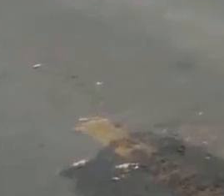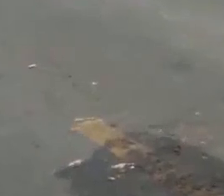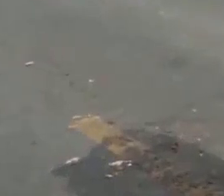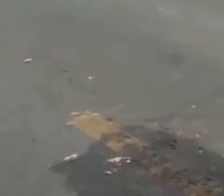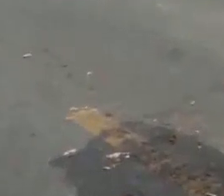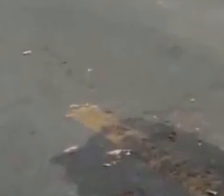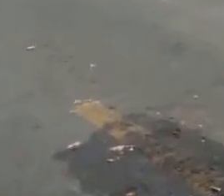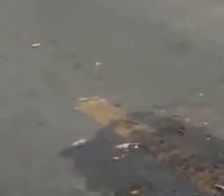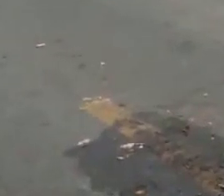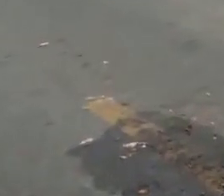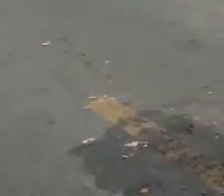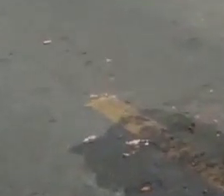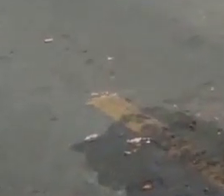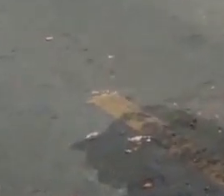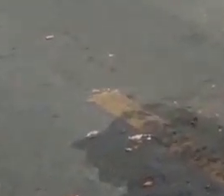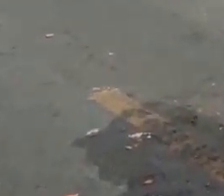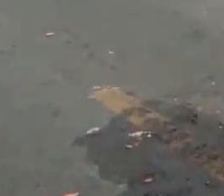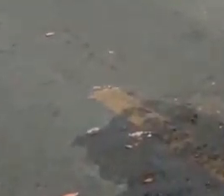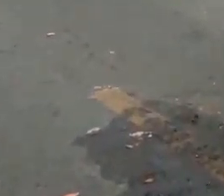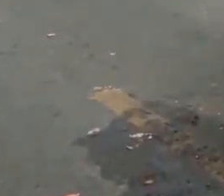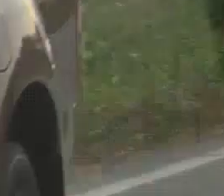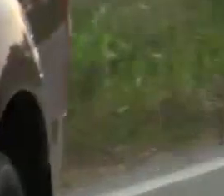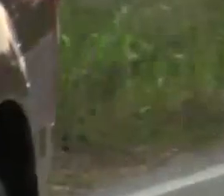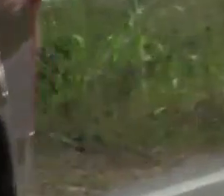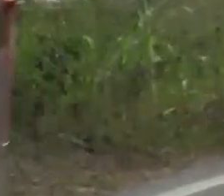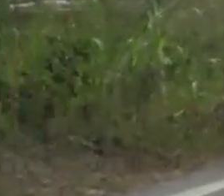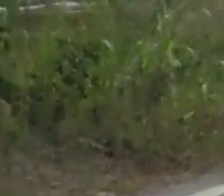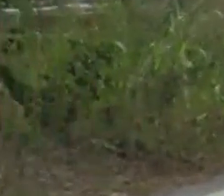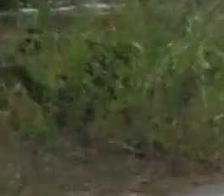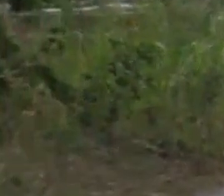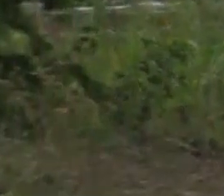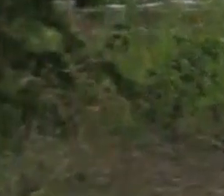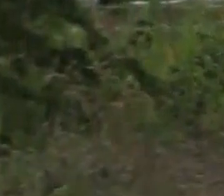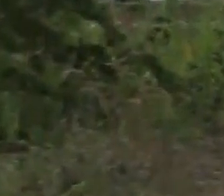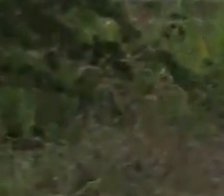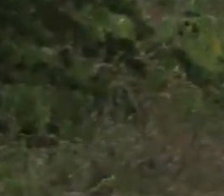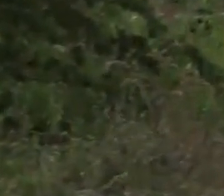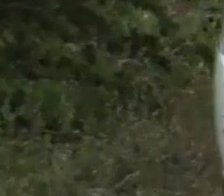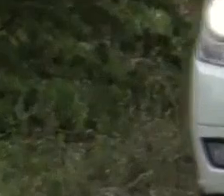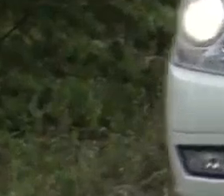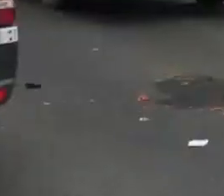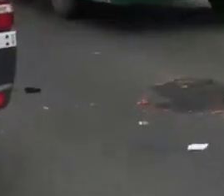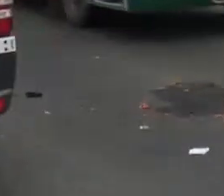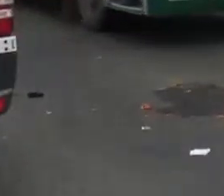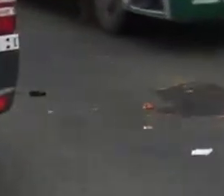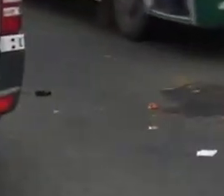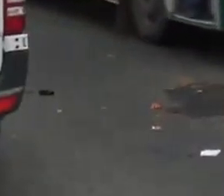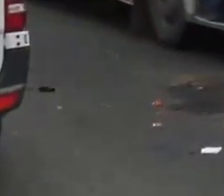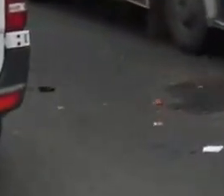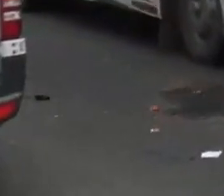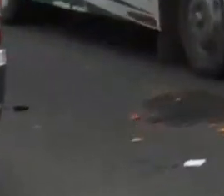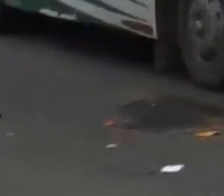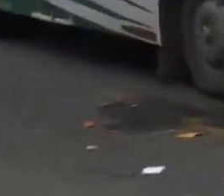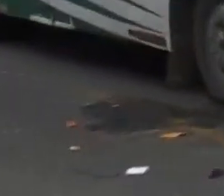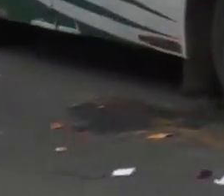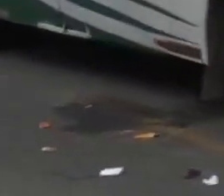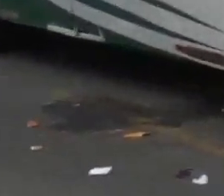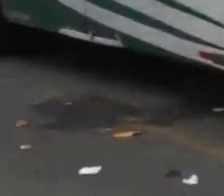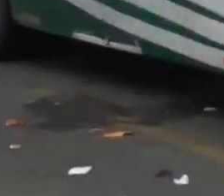Policía Nacional trataba de restablecer el tráfico vehicular. Desde Babahoyo, en Los Ríos, informó Odette Camacho.